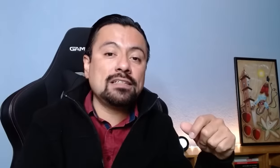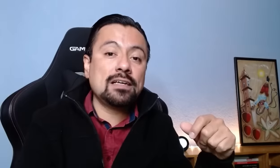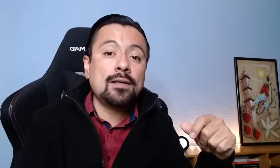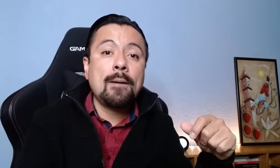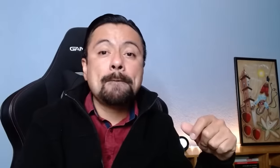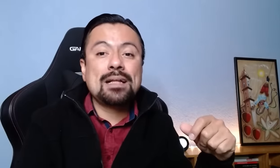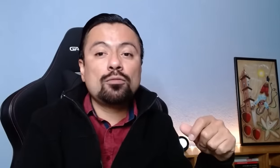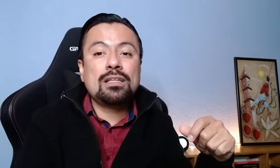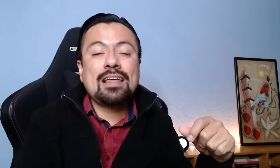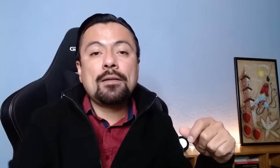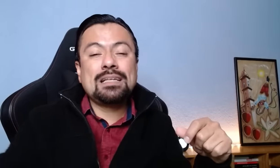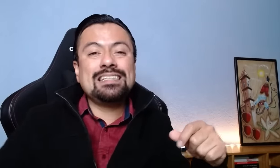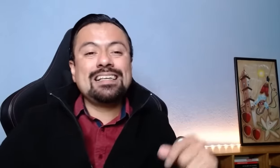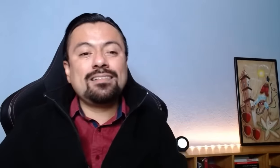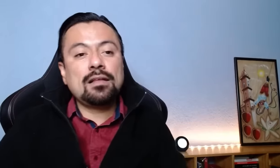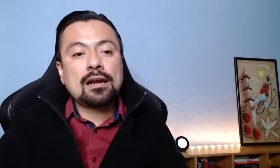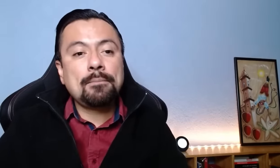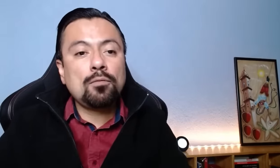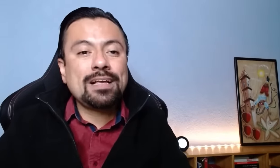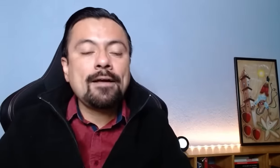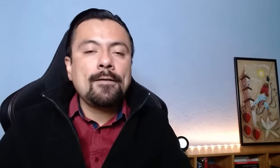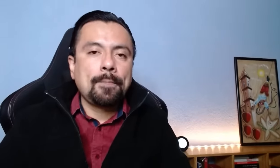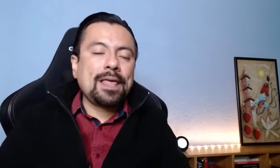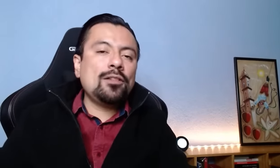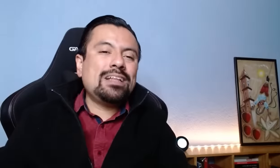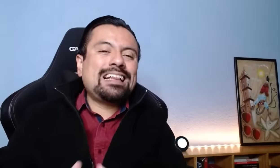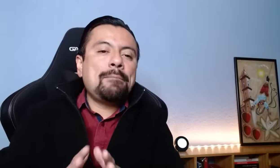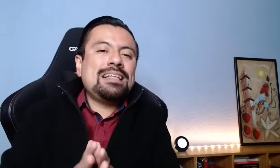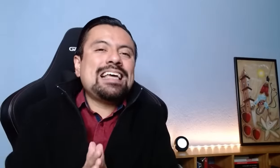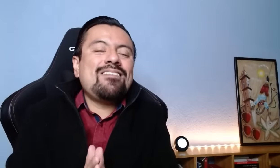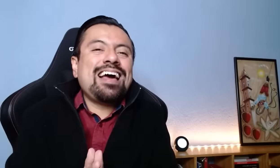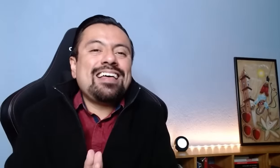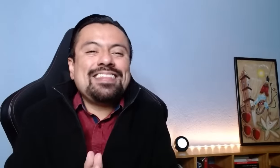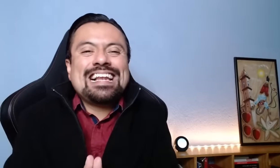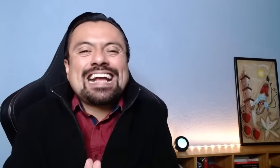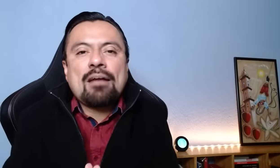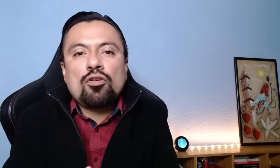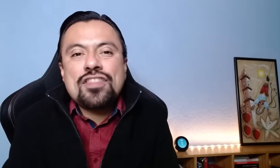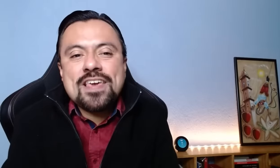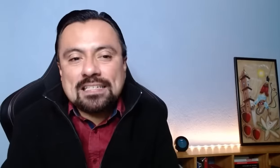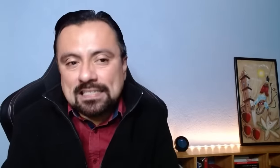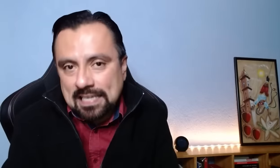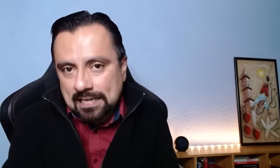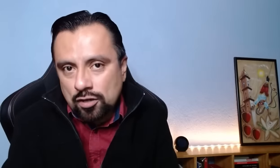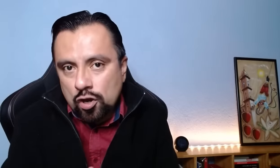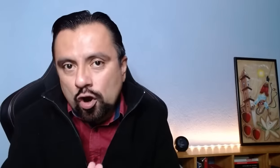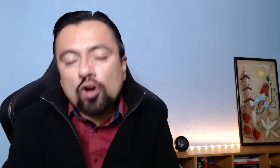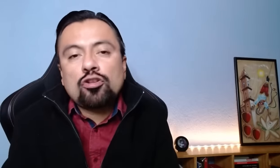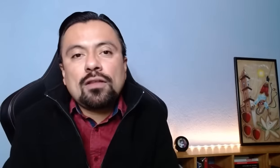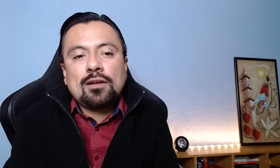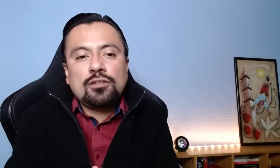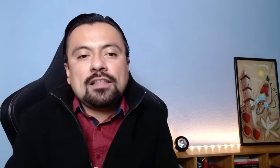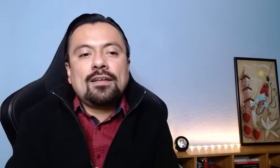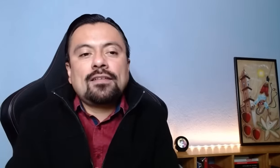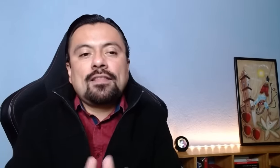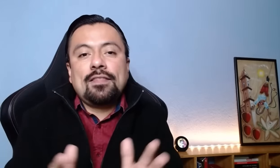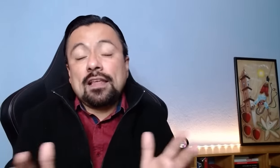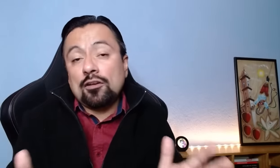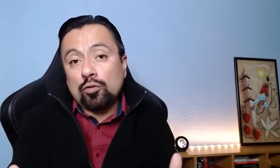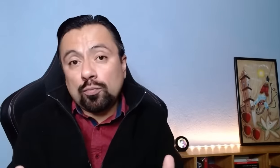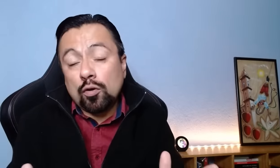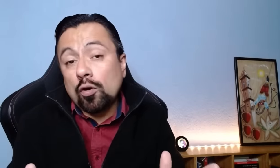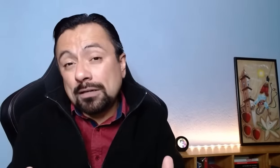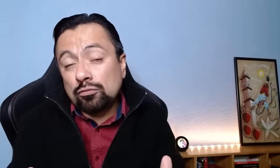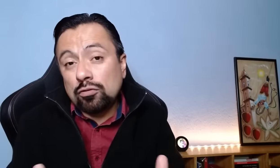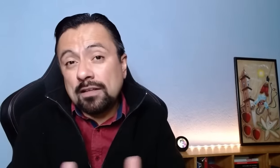la conferencia matutina del presidente de la República, en donde también se habla del Cabo 16, otro de los líderes